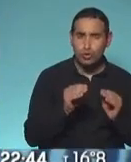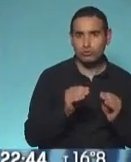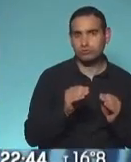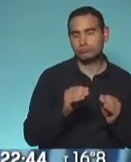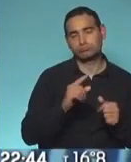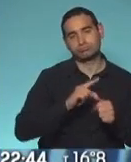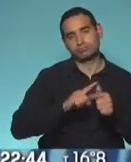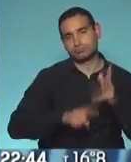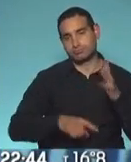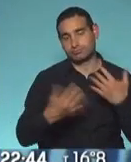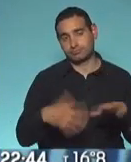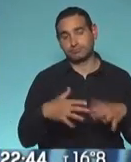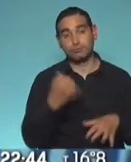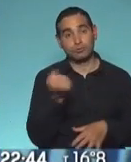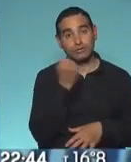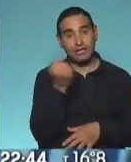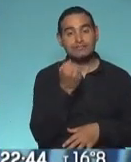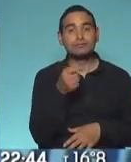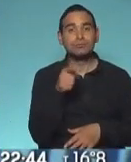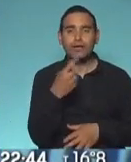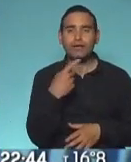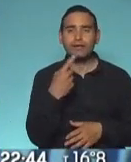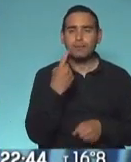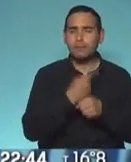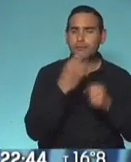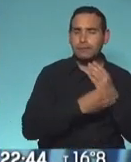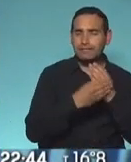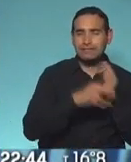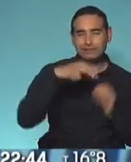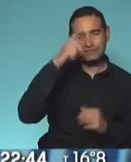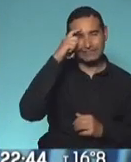muchísimo, Jorge, porque lo que está buscando Netanyahu, que va a tener que